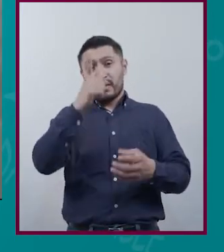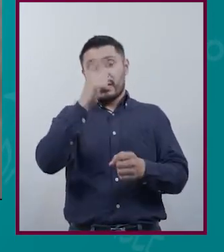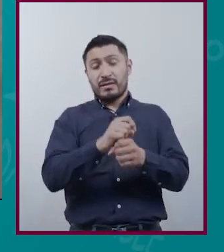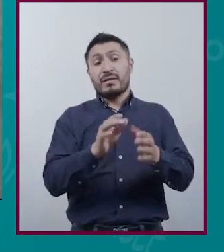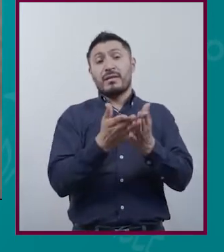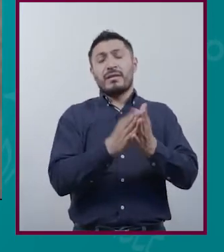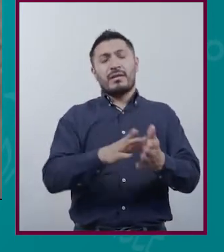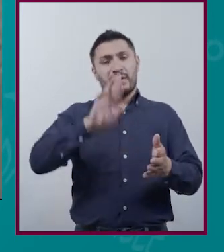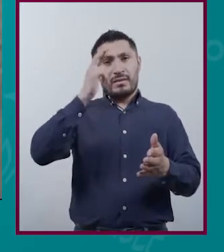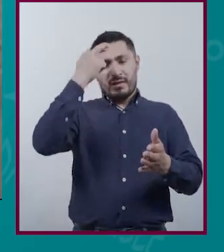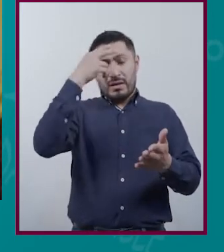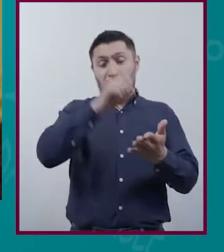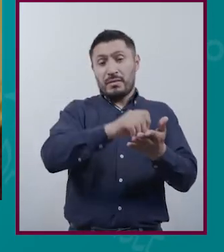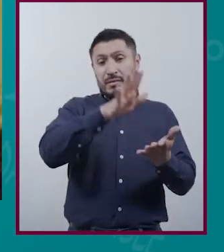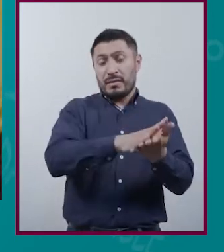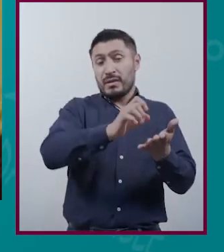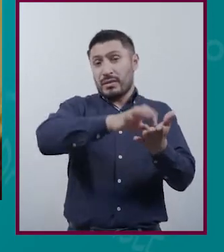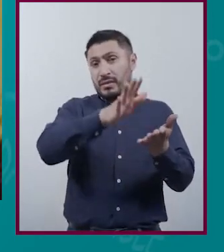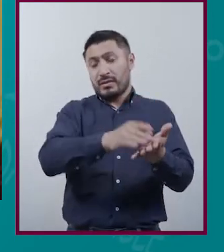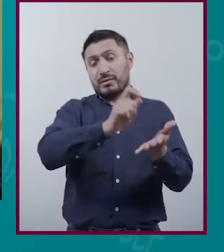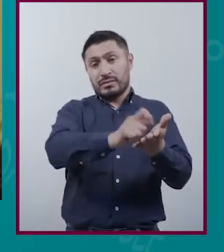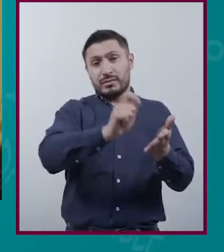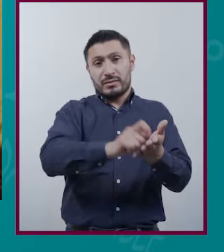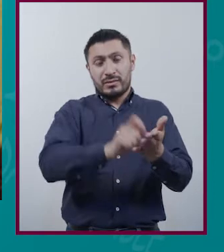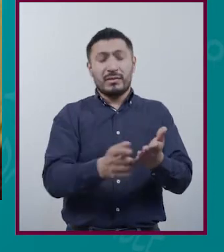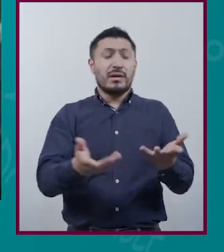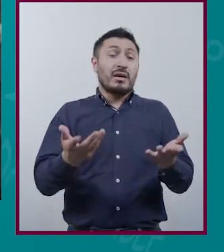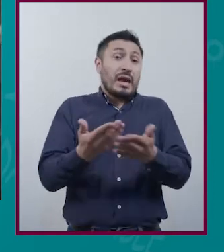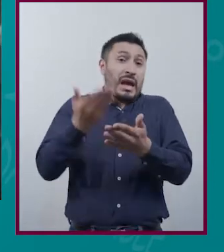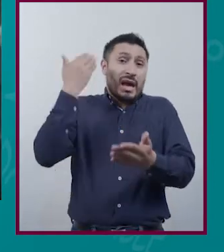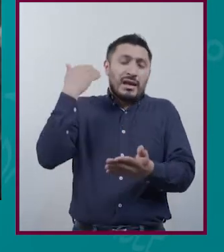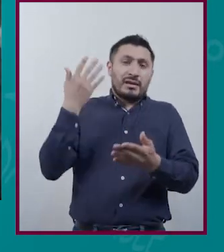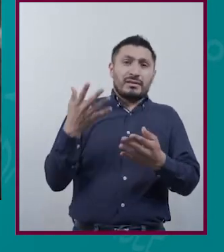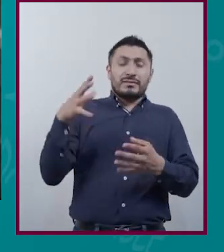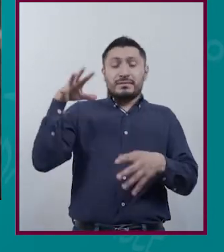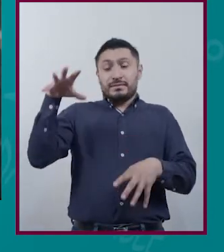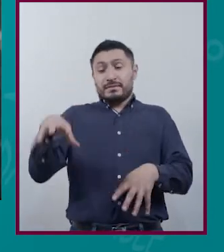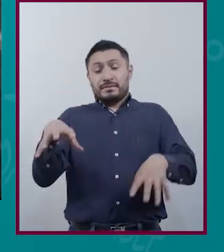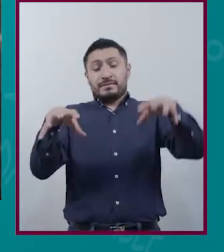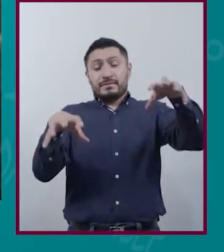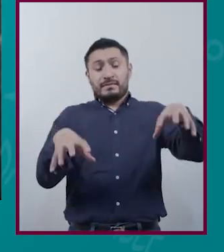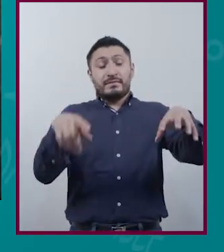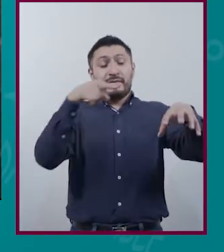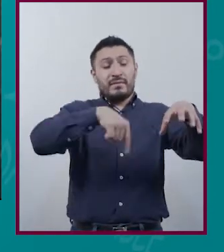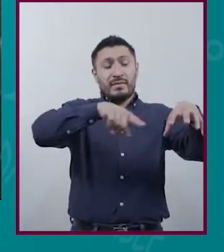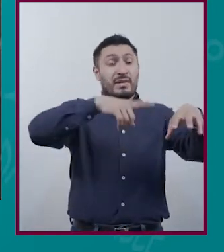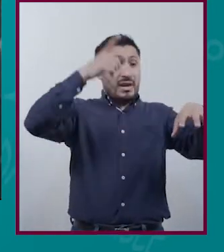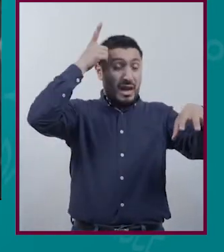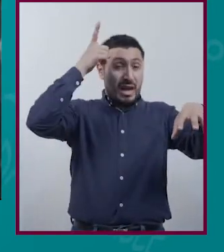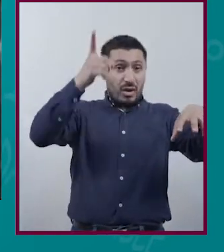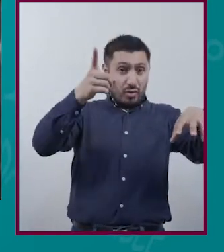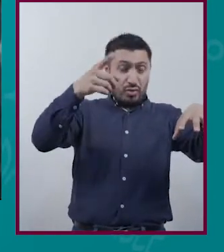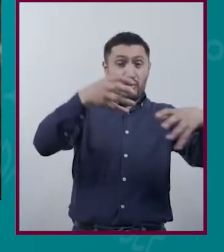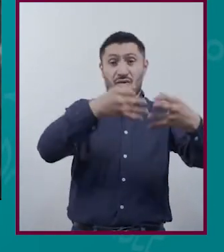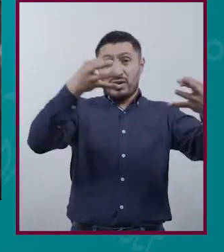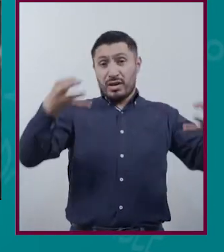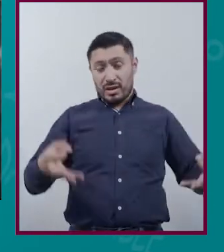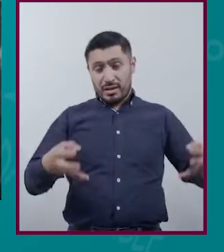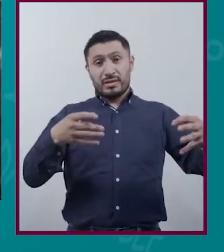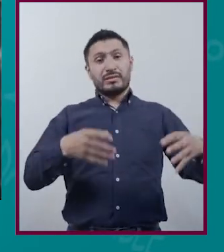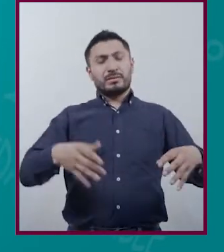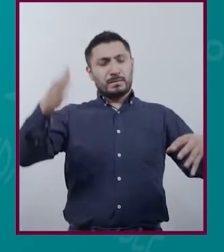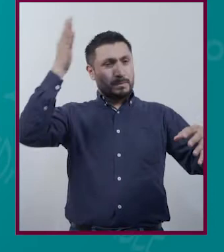los recuerdos de su infancia en un mundo que oscilaba entre dos polos: los terratenientes por un lado, es decir,